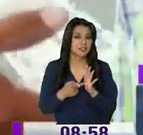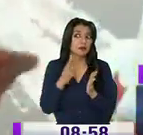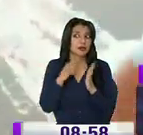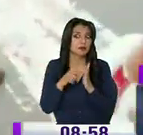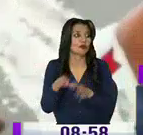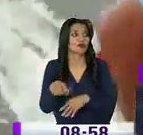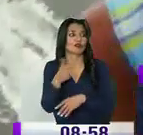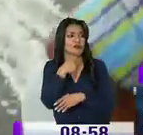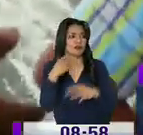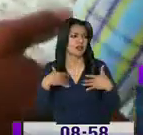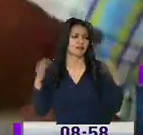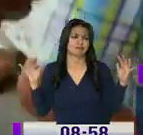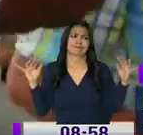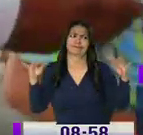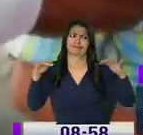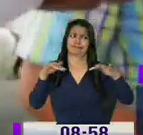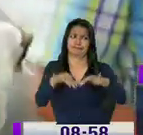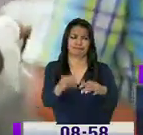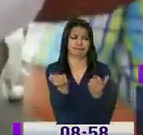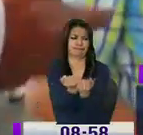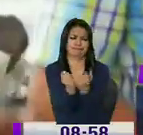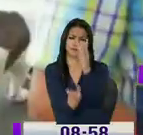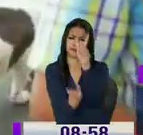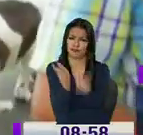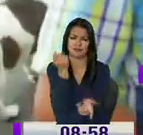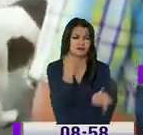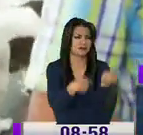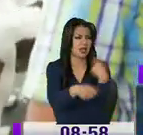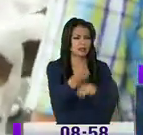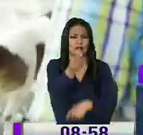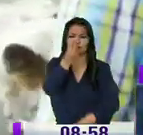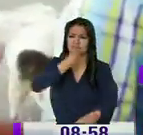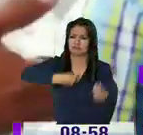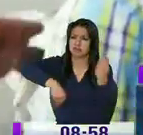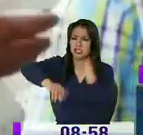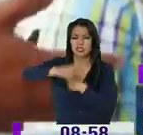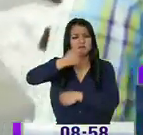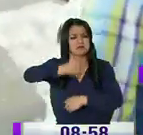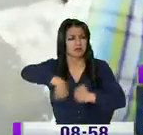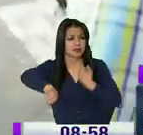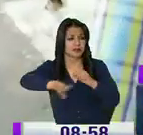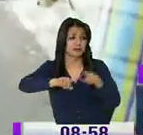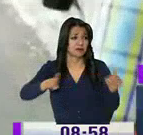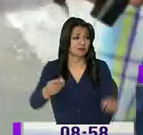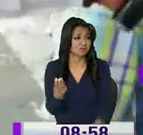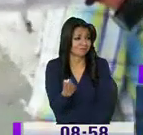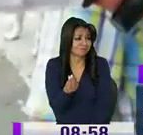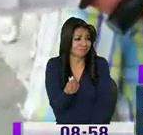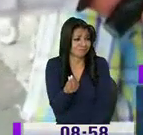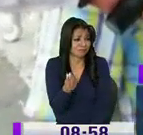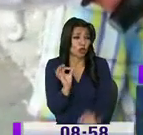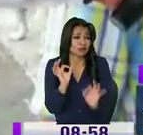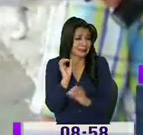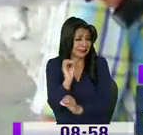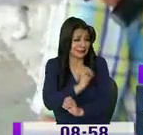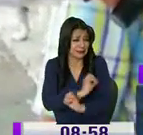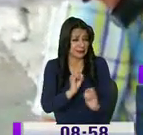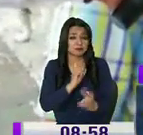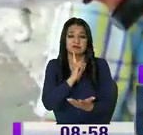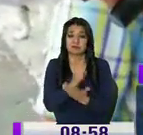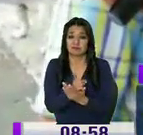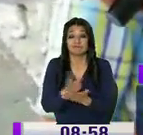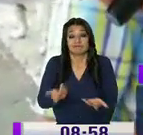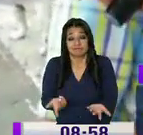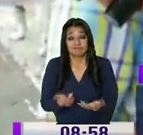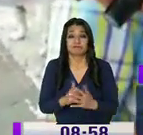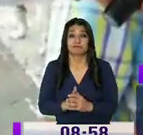es muy concurrido, los vehículos, las personas, los turistas, pero no se ve absolutamente nada. Sí,